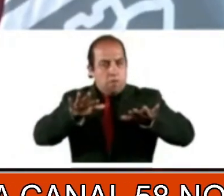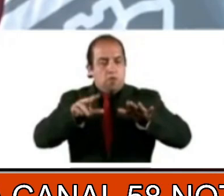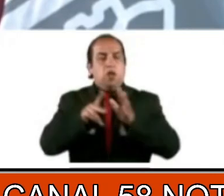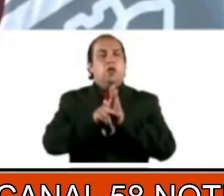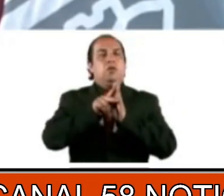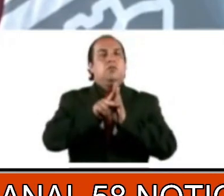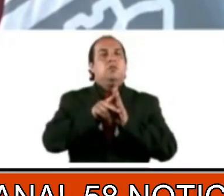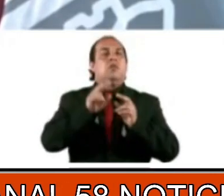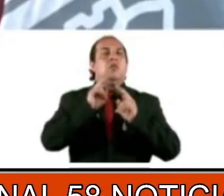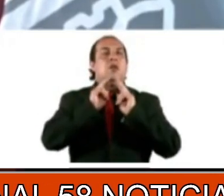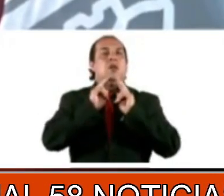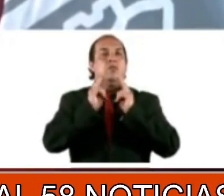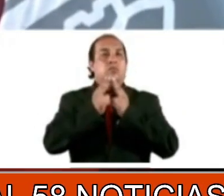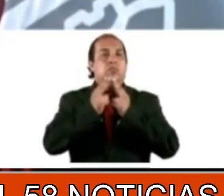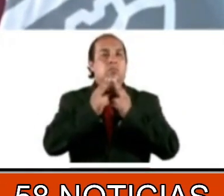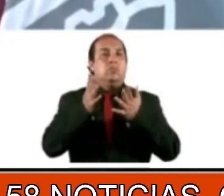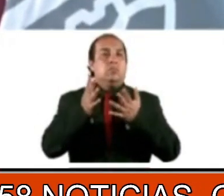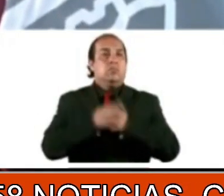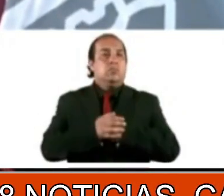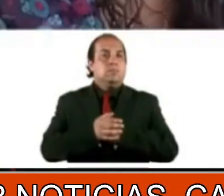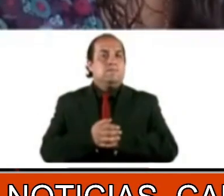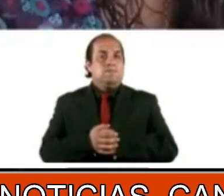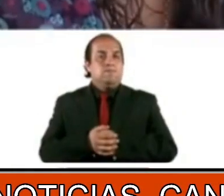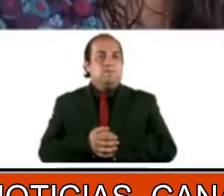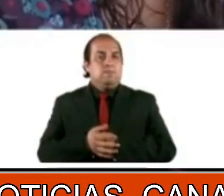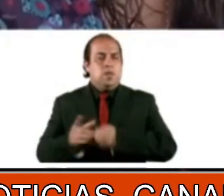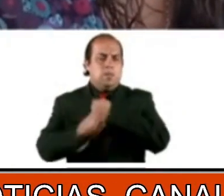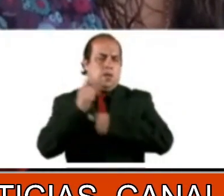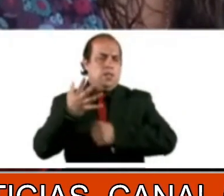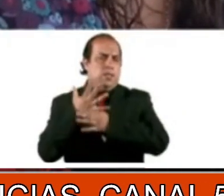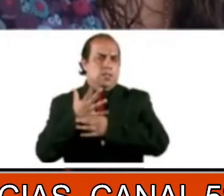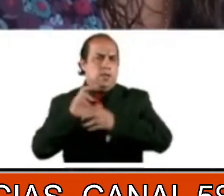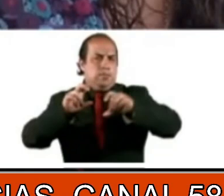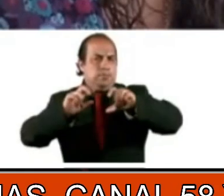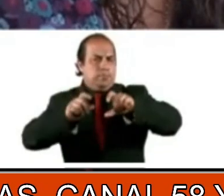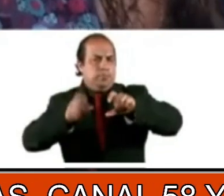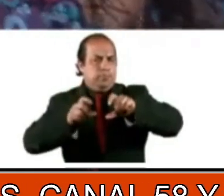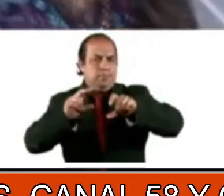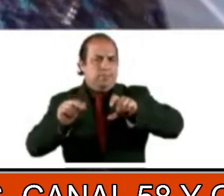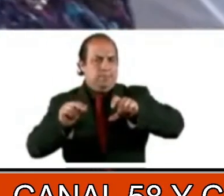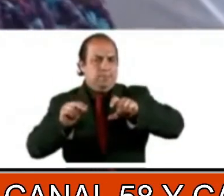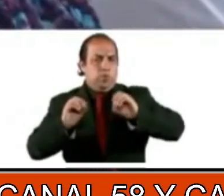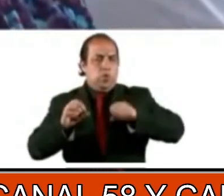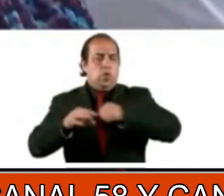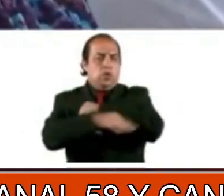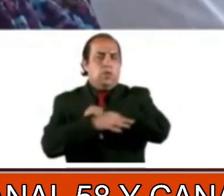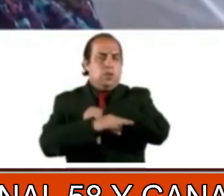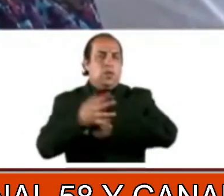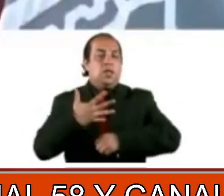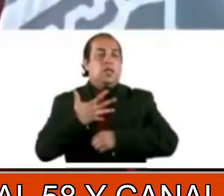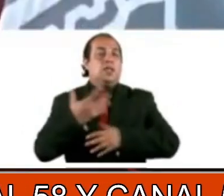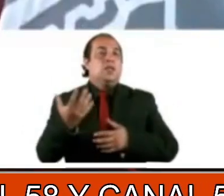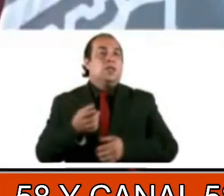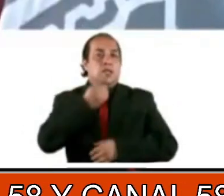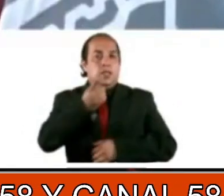está determinada como los pernos y el diseño, sino como lo que llaman la pérdida de la sección compuesta. La